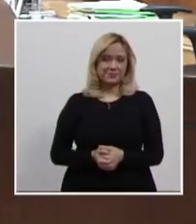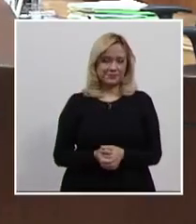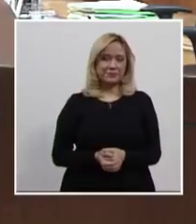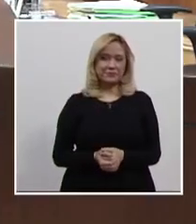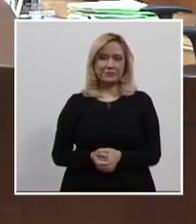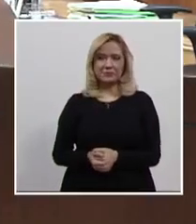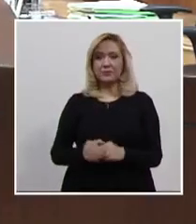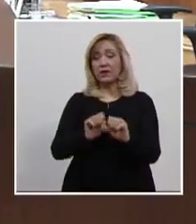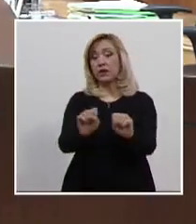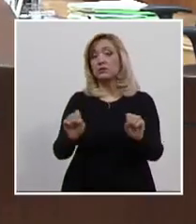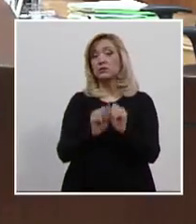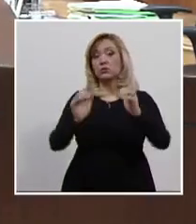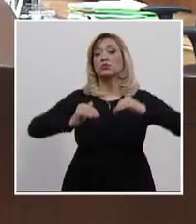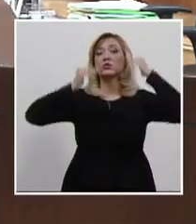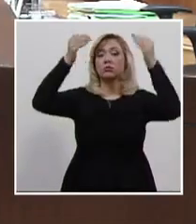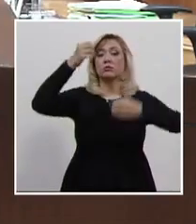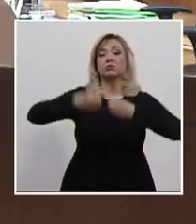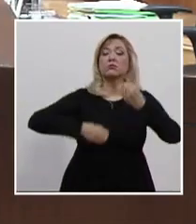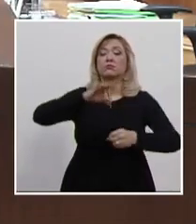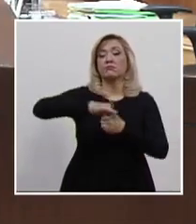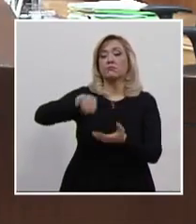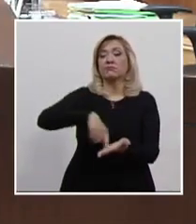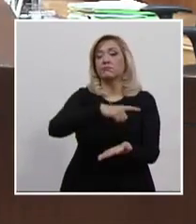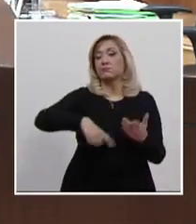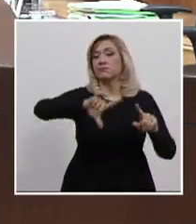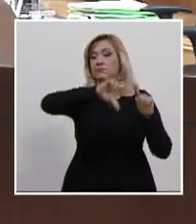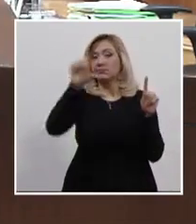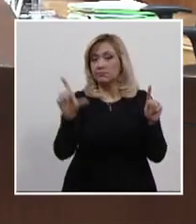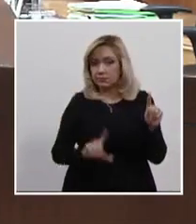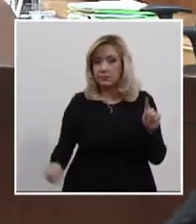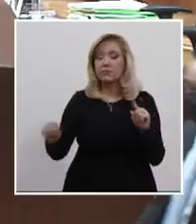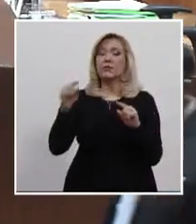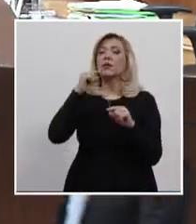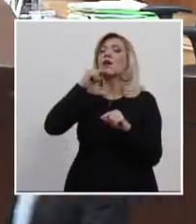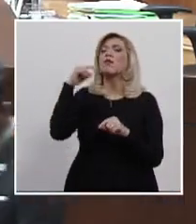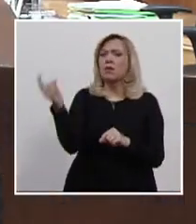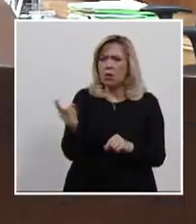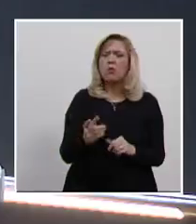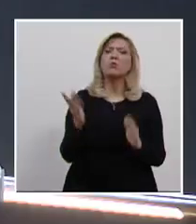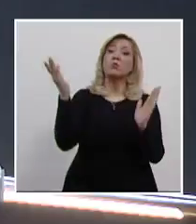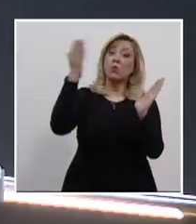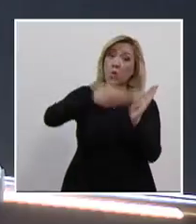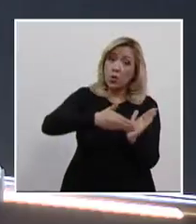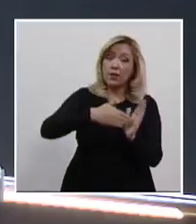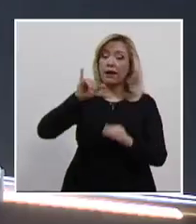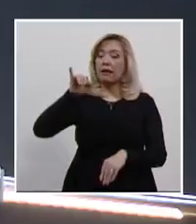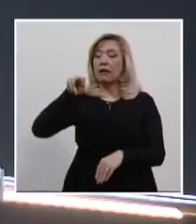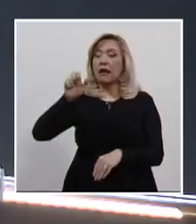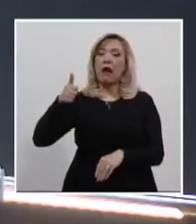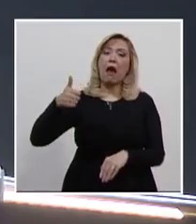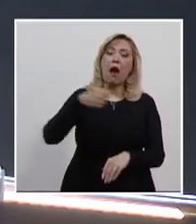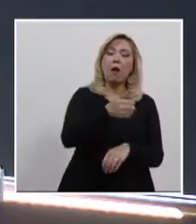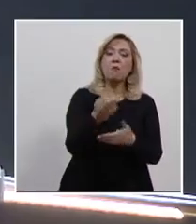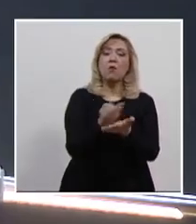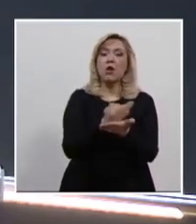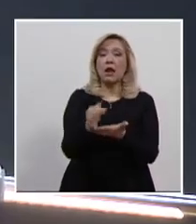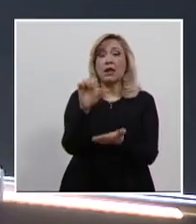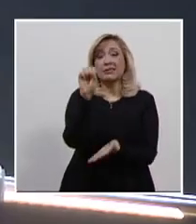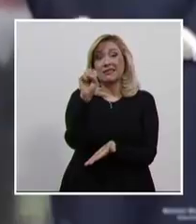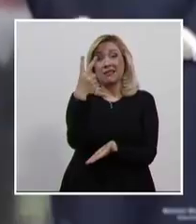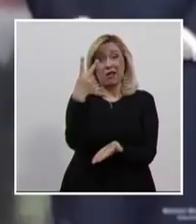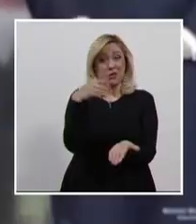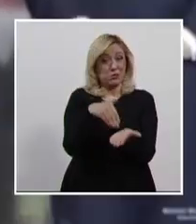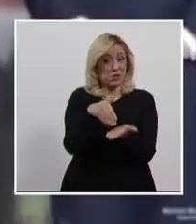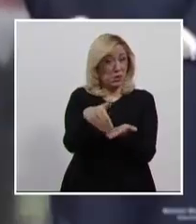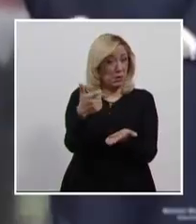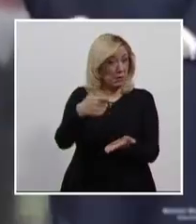La Sala Superior del Tribunal Electoral del Poder Judicial de la Federación confirmó la multa que el INE impuso a Morena por más de 62